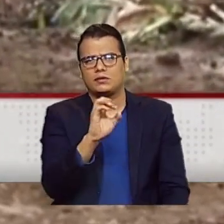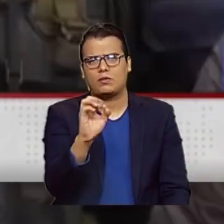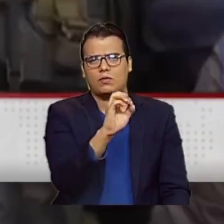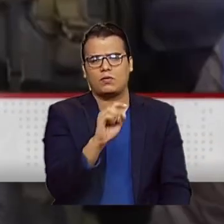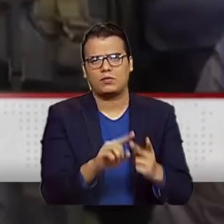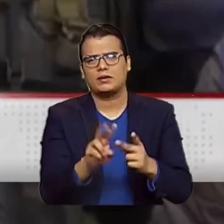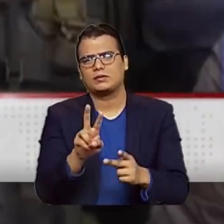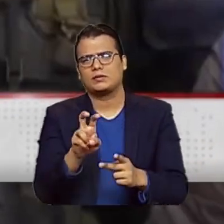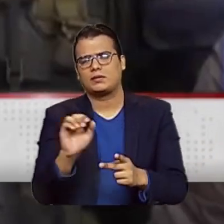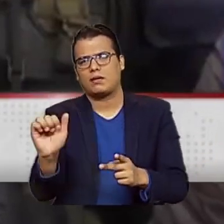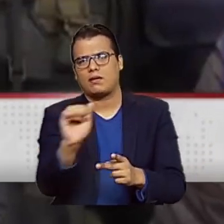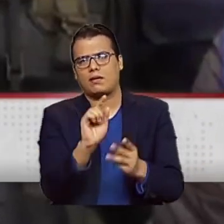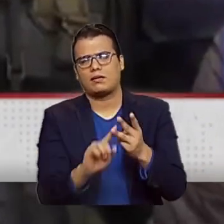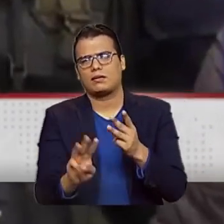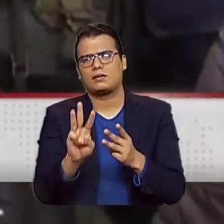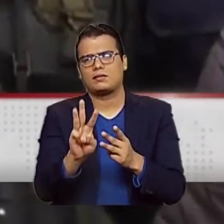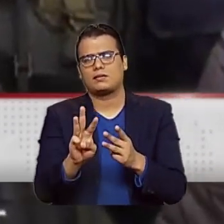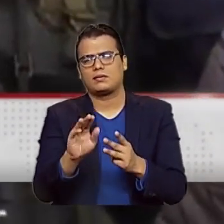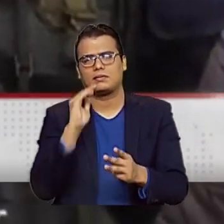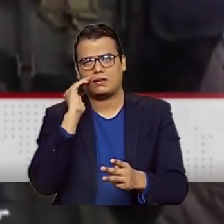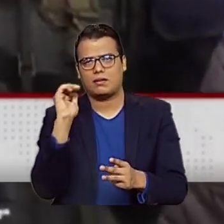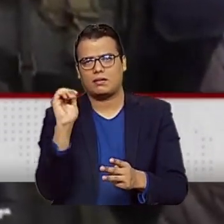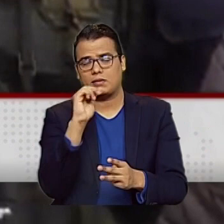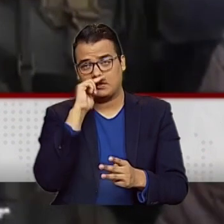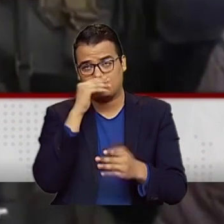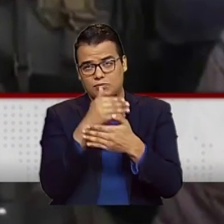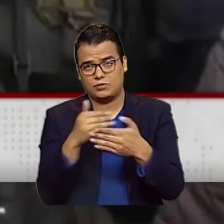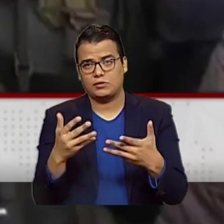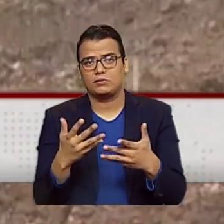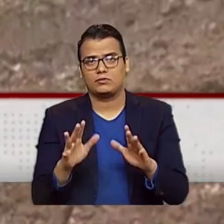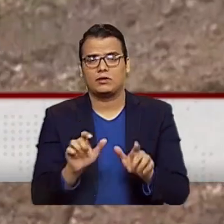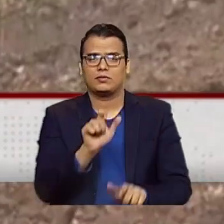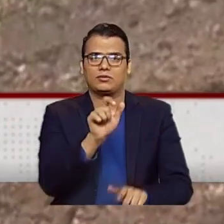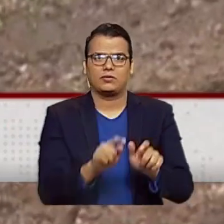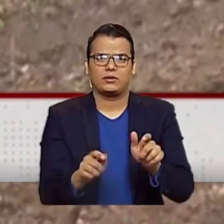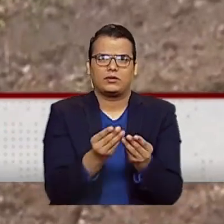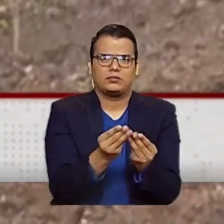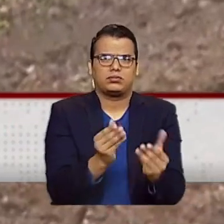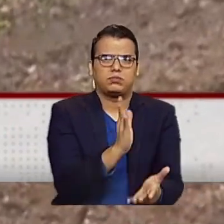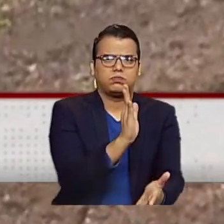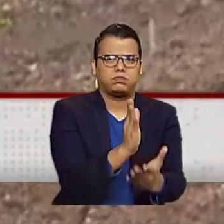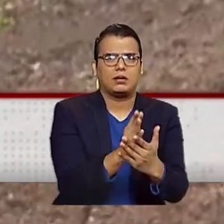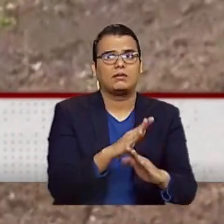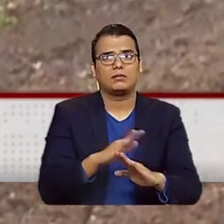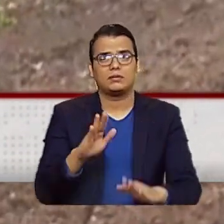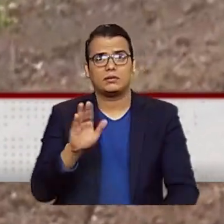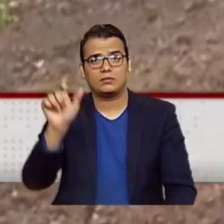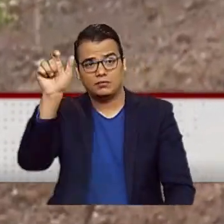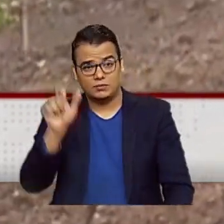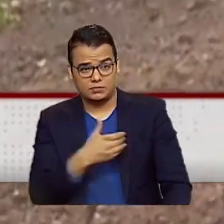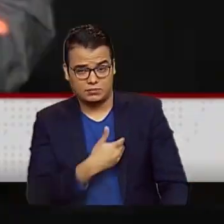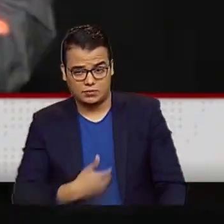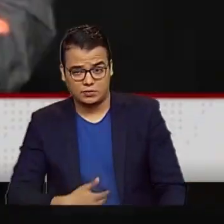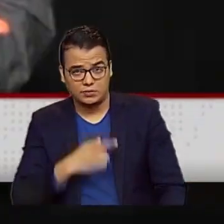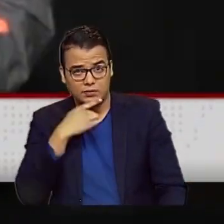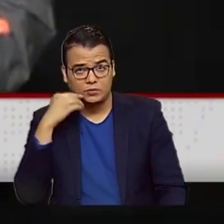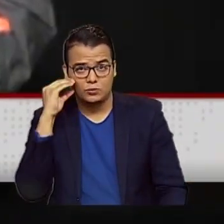y aproximadamente unas 13 personas desaparecidas. El gobierno nacional completamente solidario, en cabeza del presidente Iván